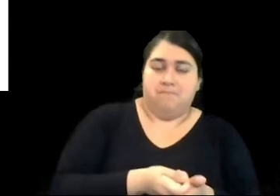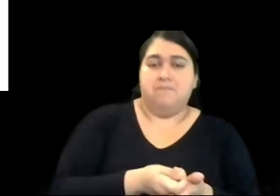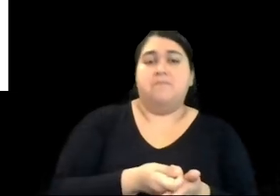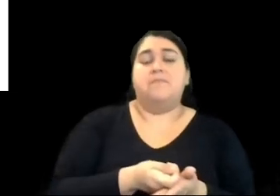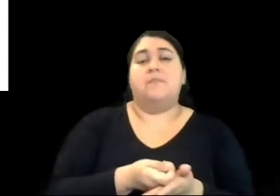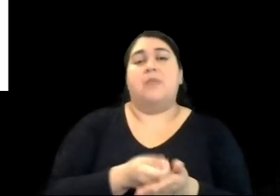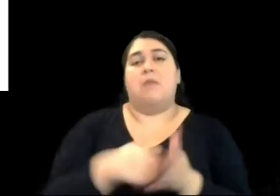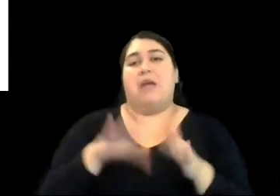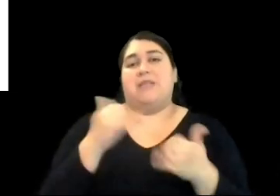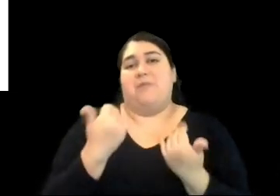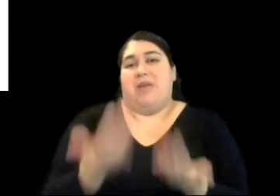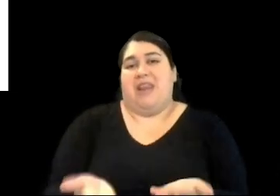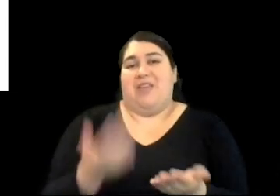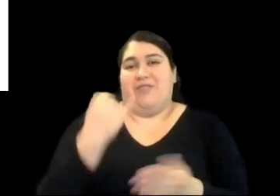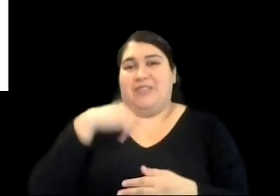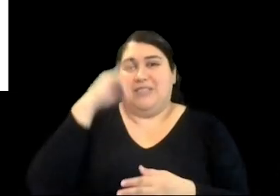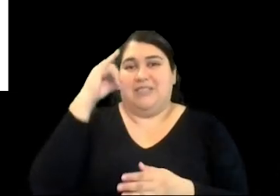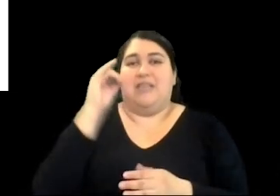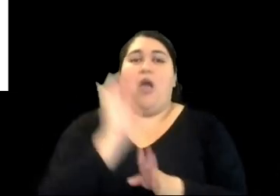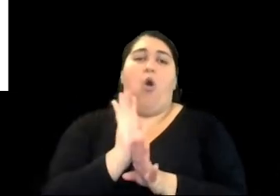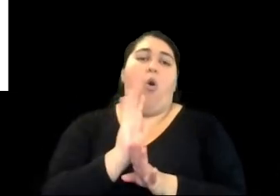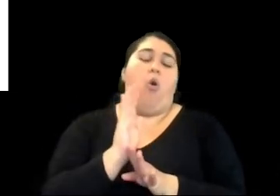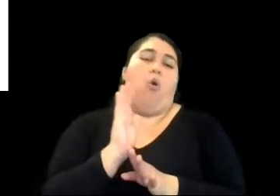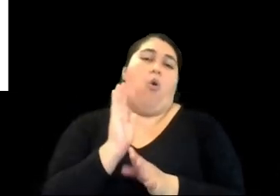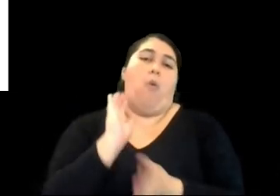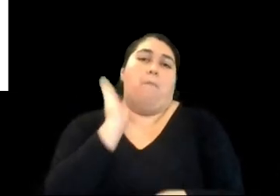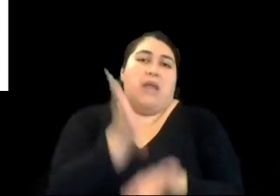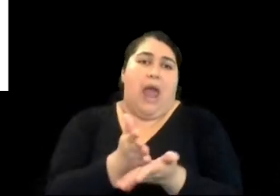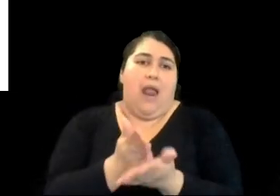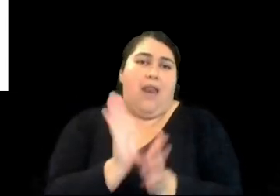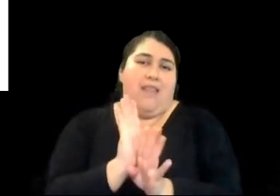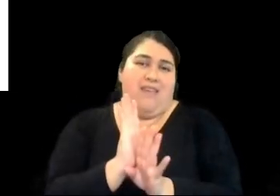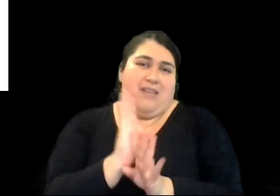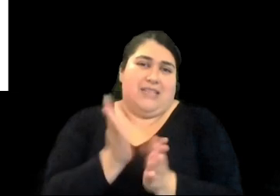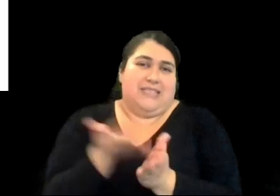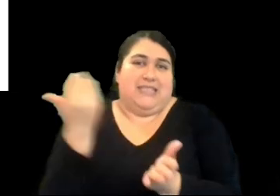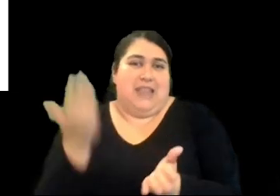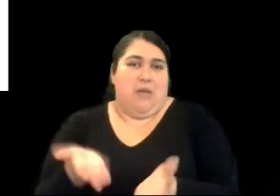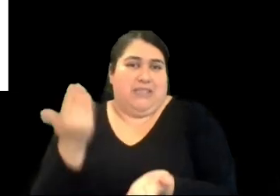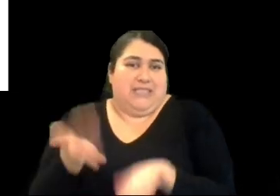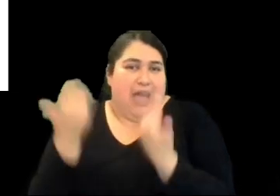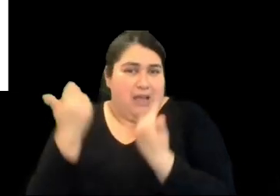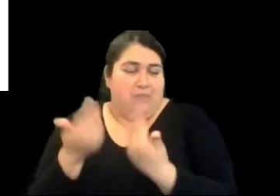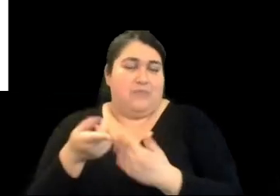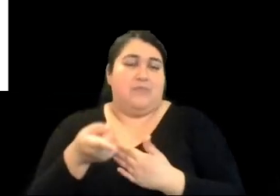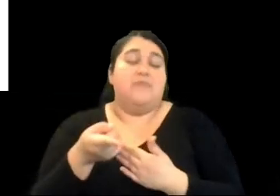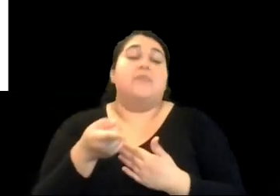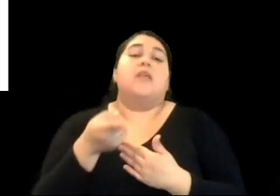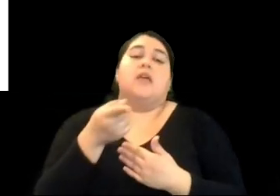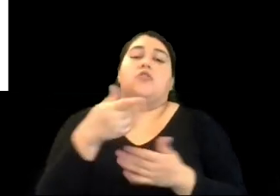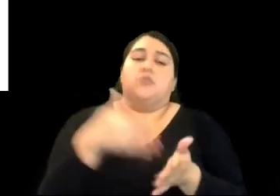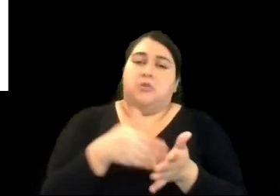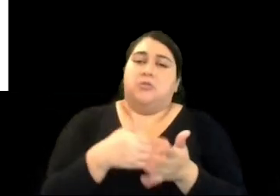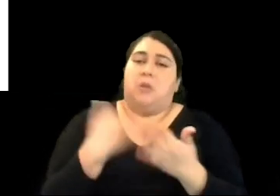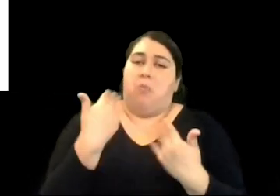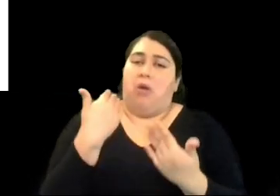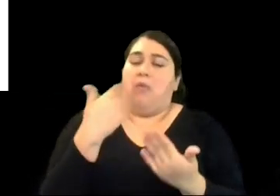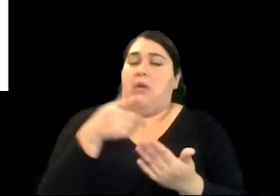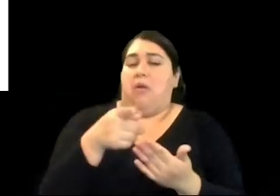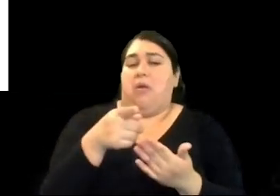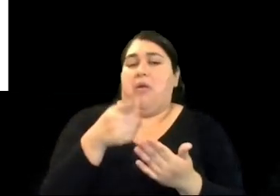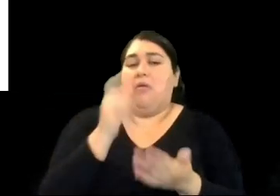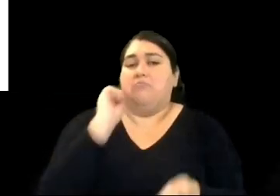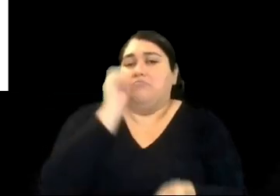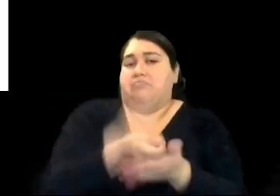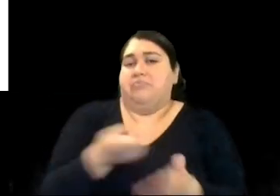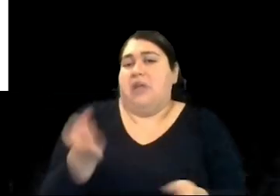de condonación de multa o de extinción de la acción penal. Entonces, esta opción está disponible, la tiene que hacer